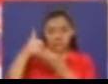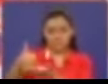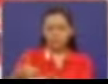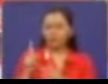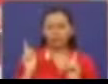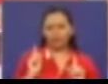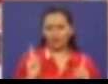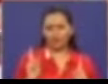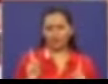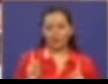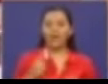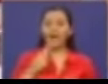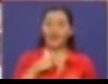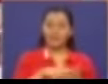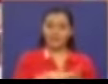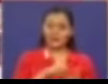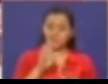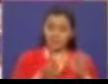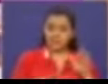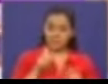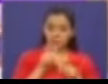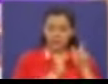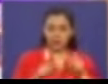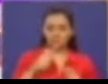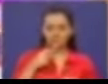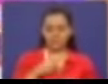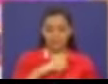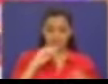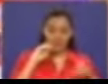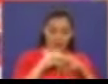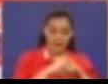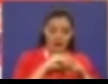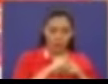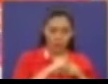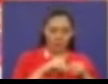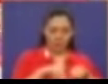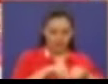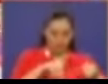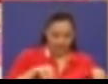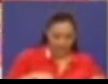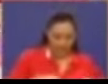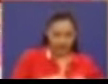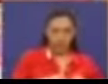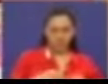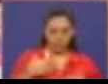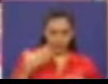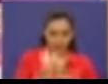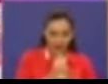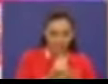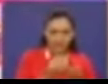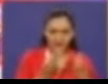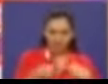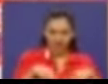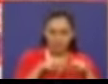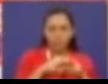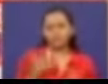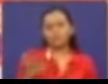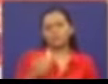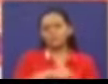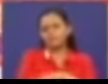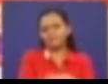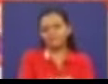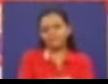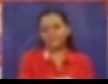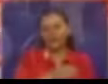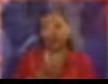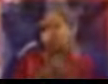dicen, la gente que ponía su ahorro en terrenitos y esperaban que gane valor ese terrenito, ya no lo va a hacer. Eso